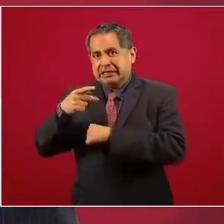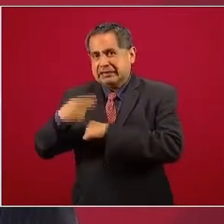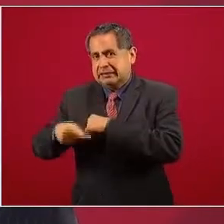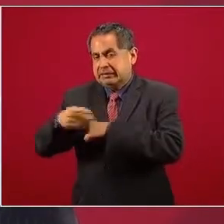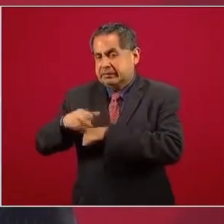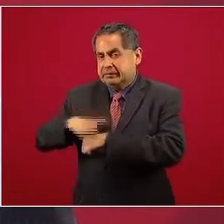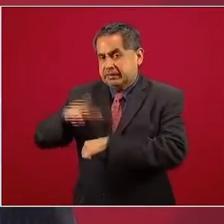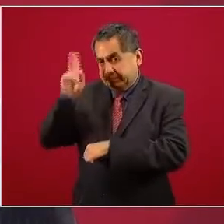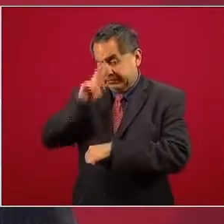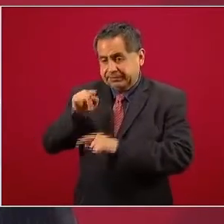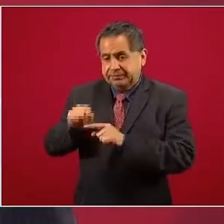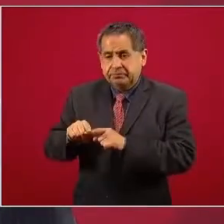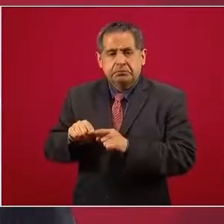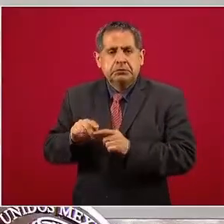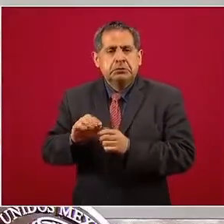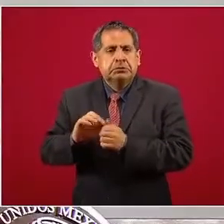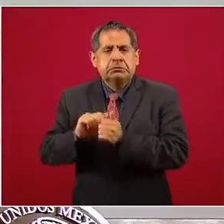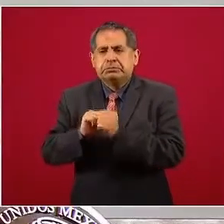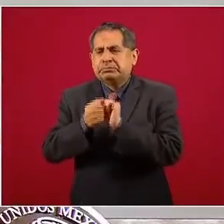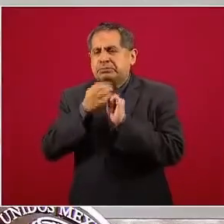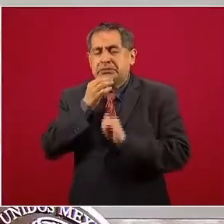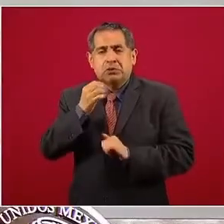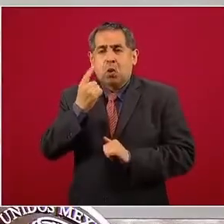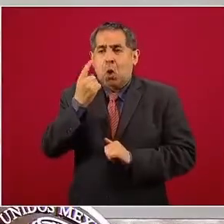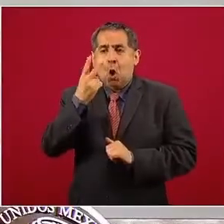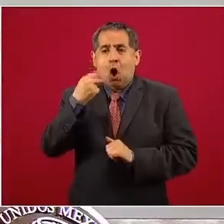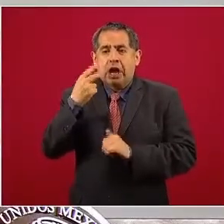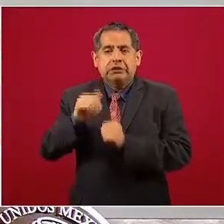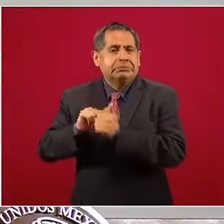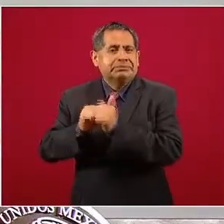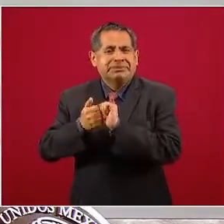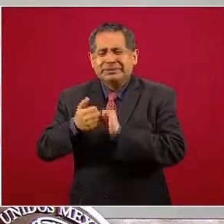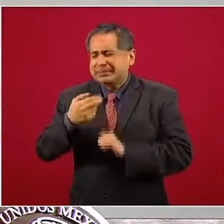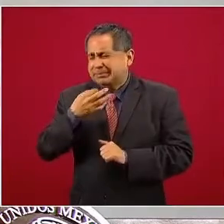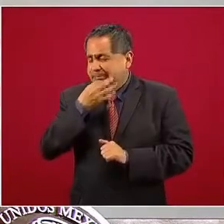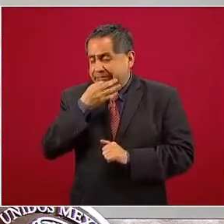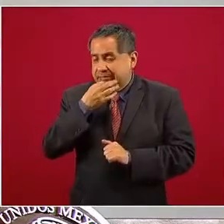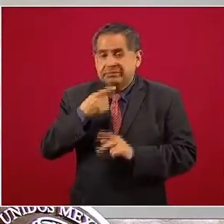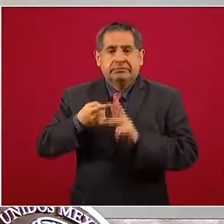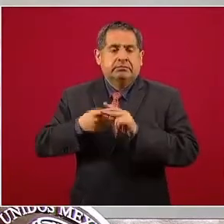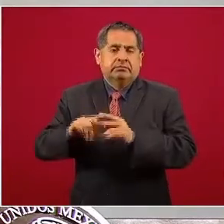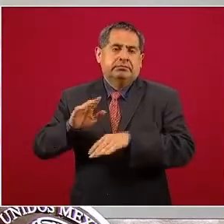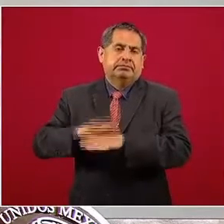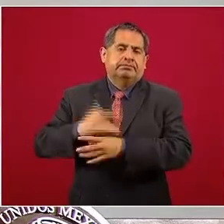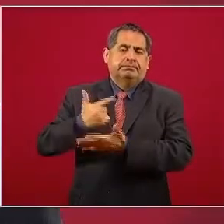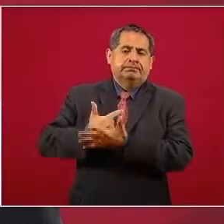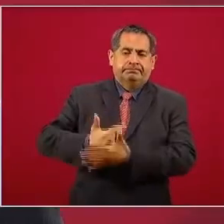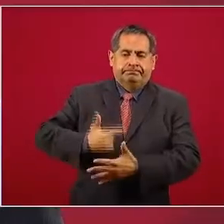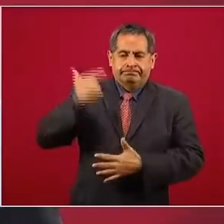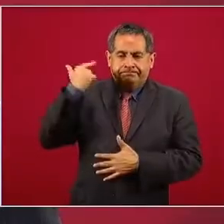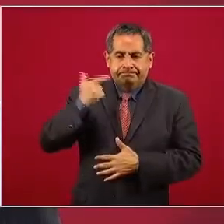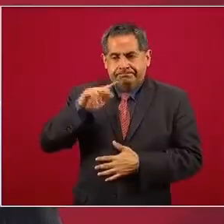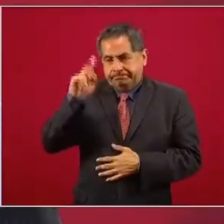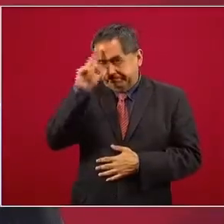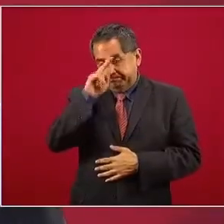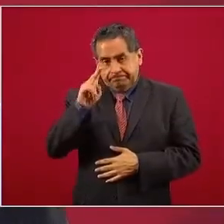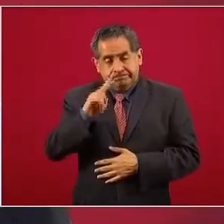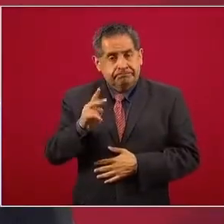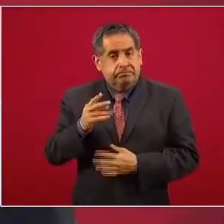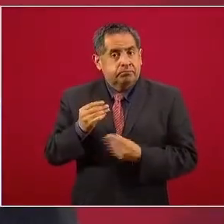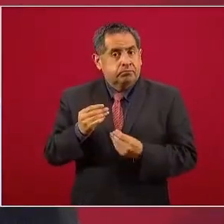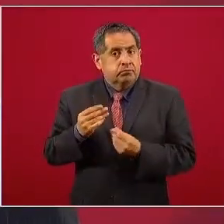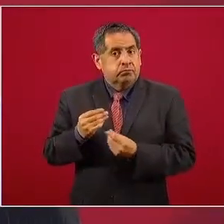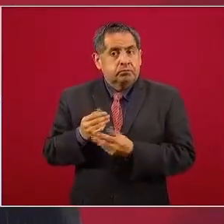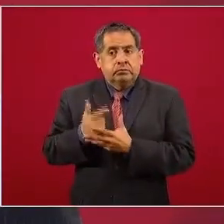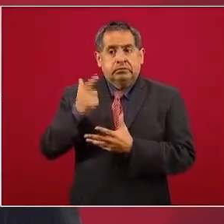en pocos días o bien horas después de que inició, puede presentar una afección